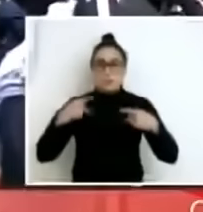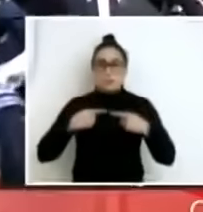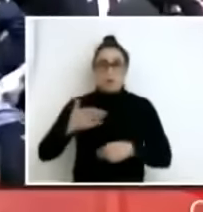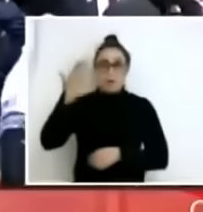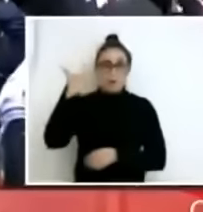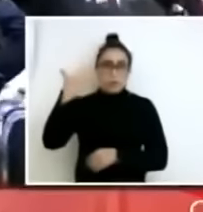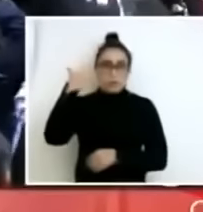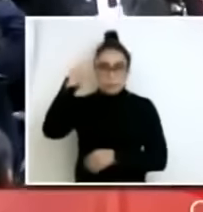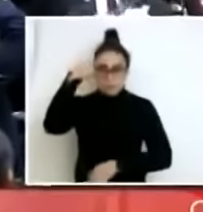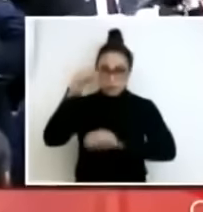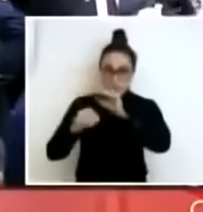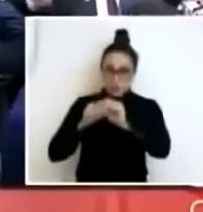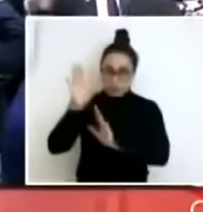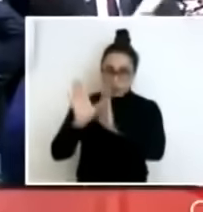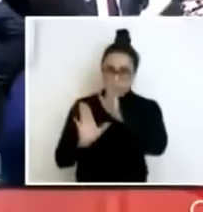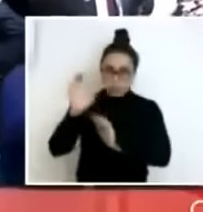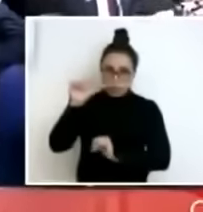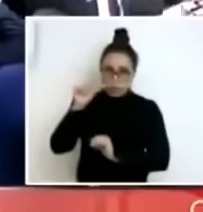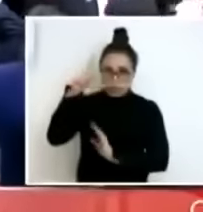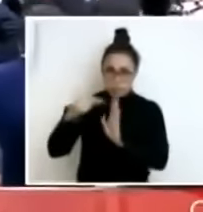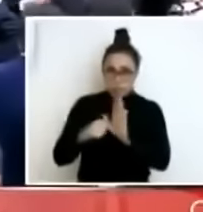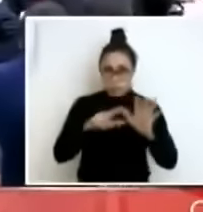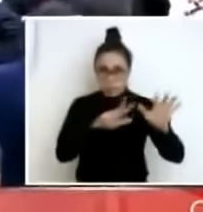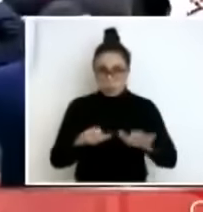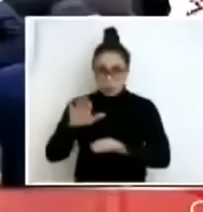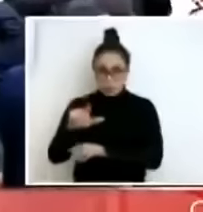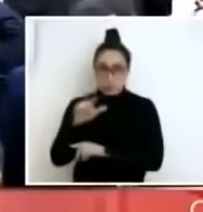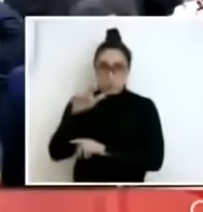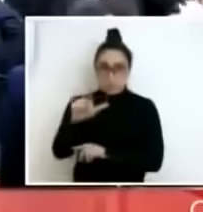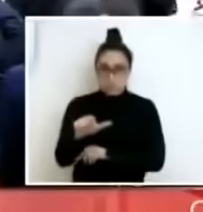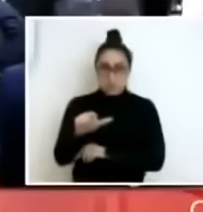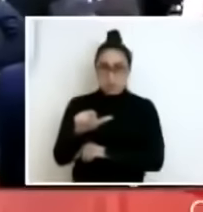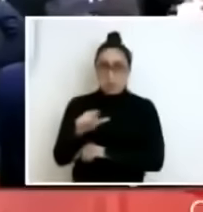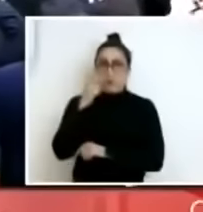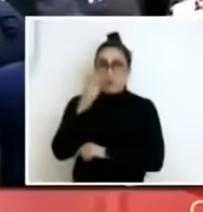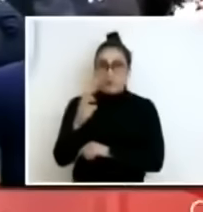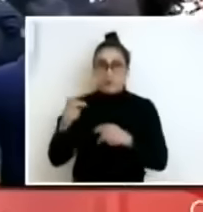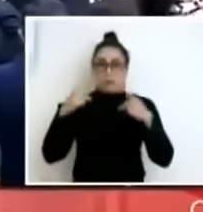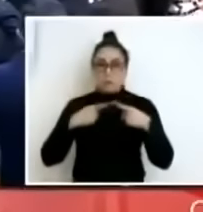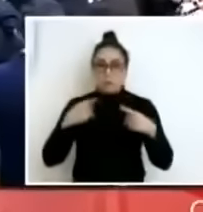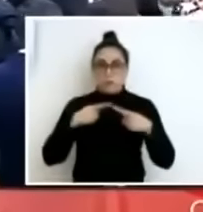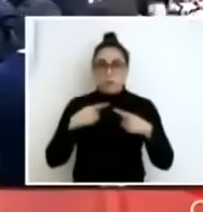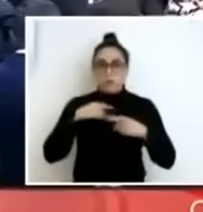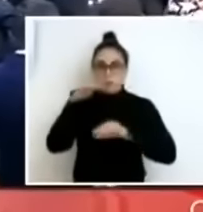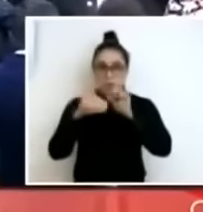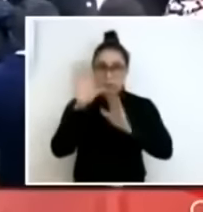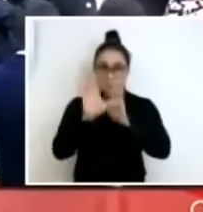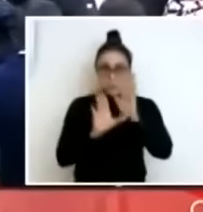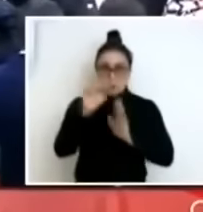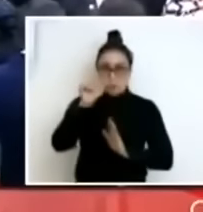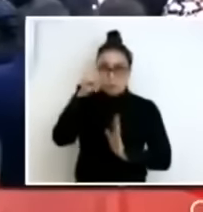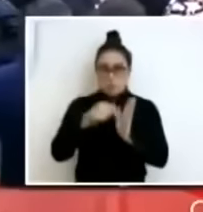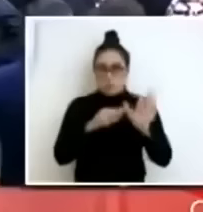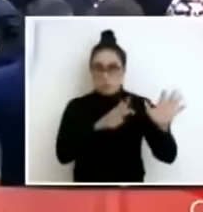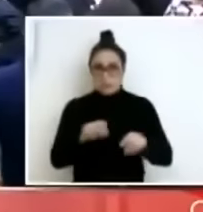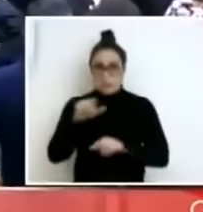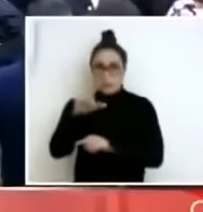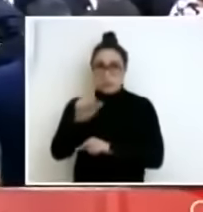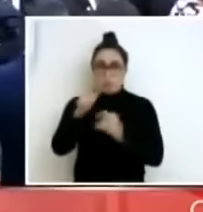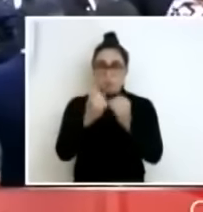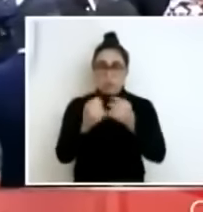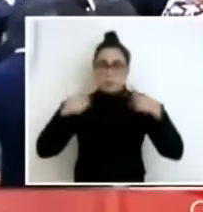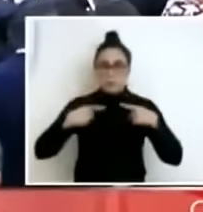constituyentes de 1857 los constituyentes de 1917 y los